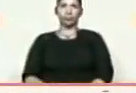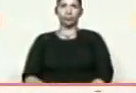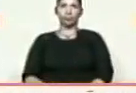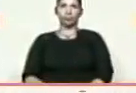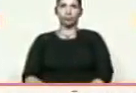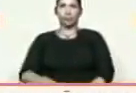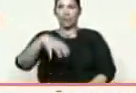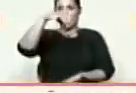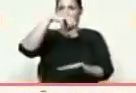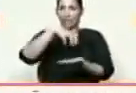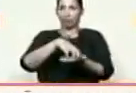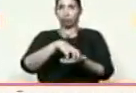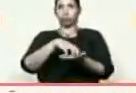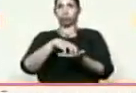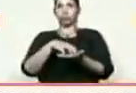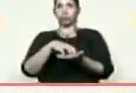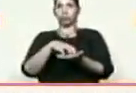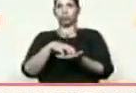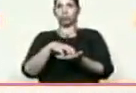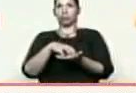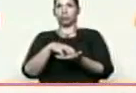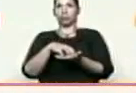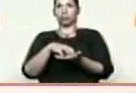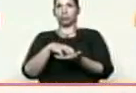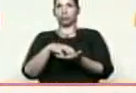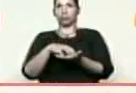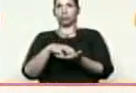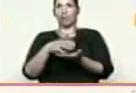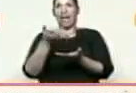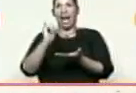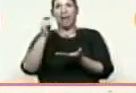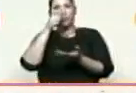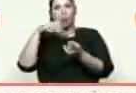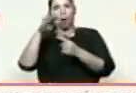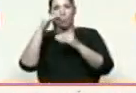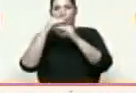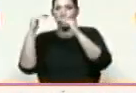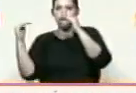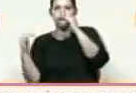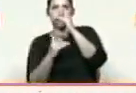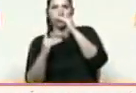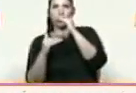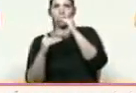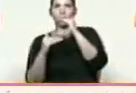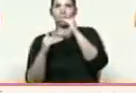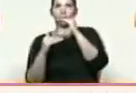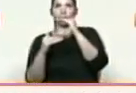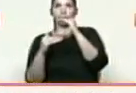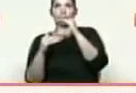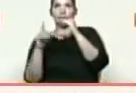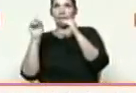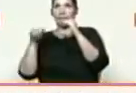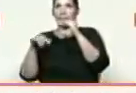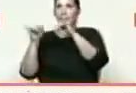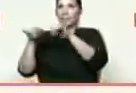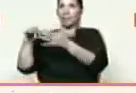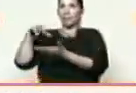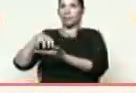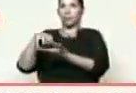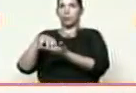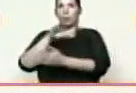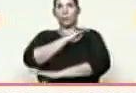Estado estratificado, que tiene al pueblo abajo, incluso el propio Estado. Decimos, poder